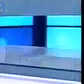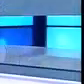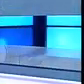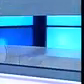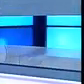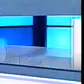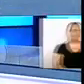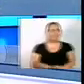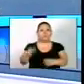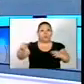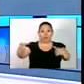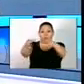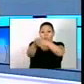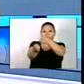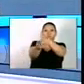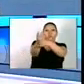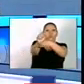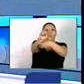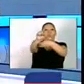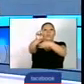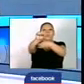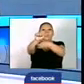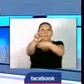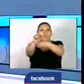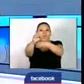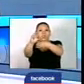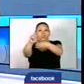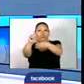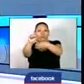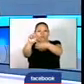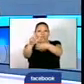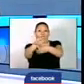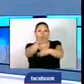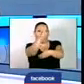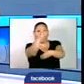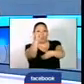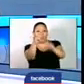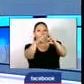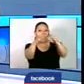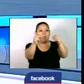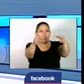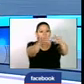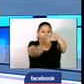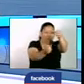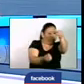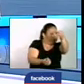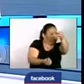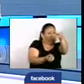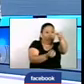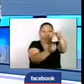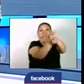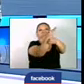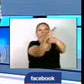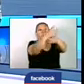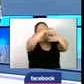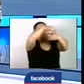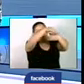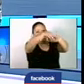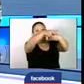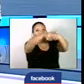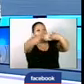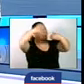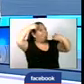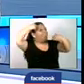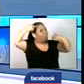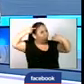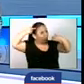el volcán San Cristóbal el más alto de Nicaragua registró una fuerte explosión y lanzó columnas de ceniza en ese